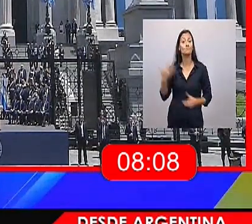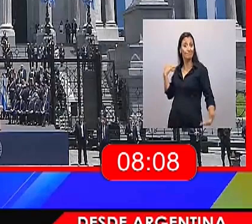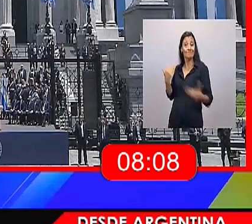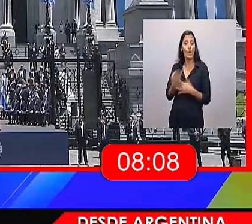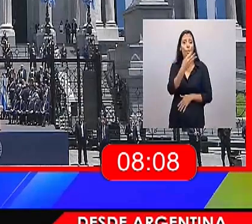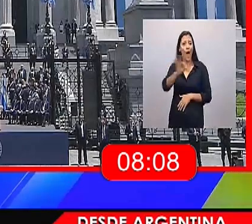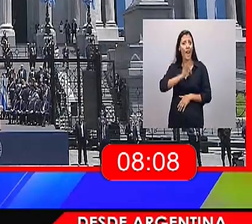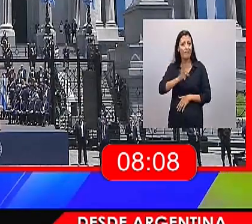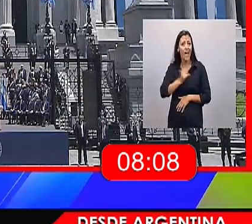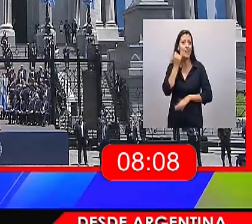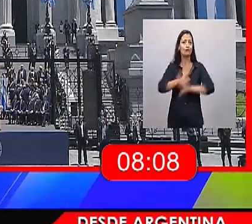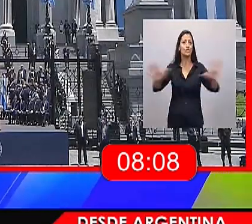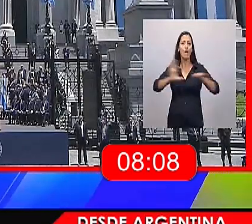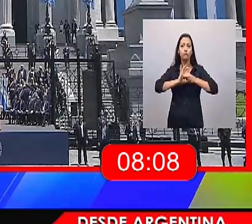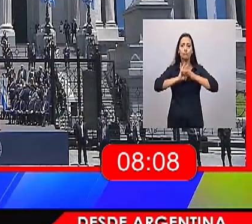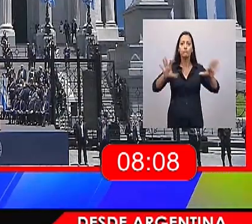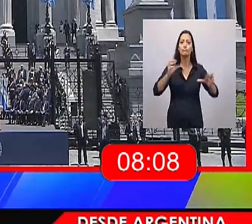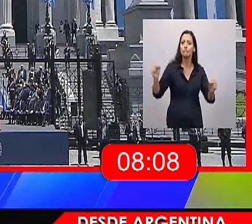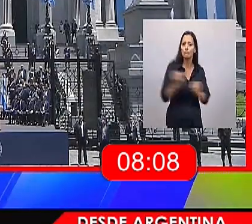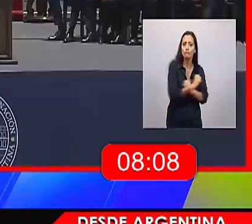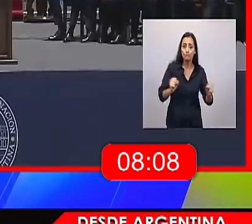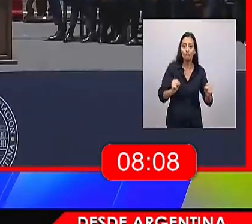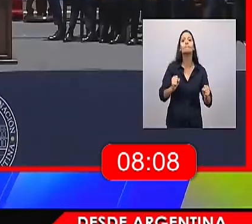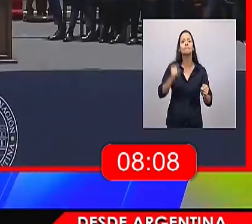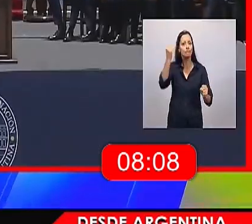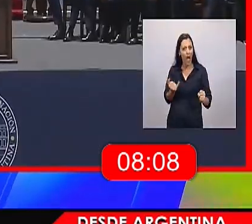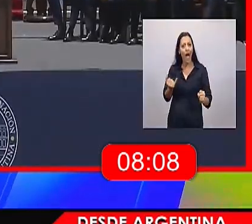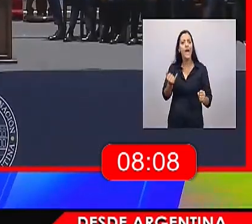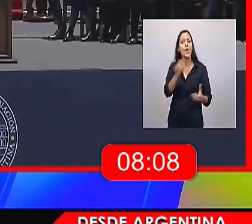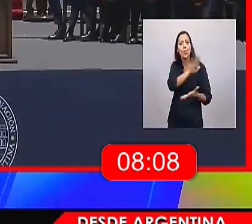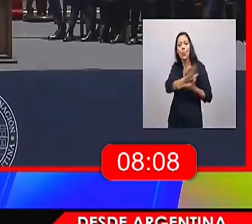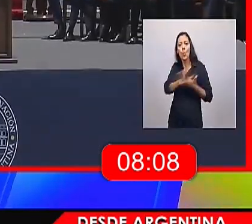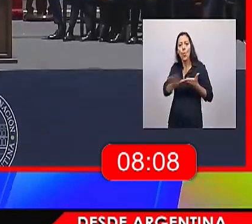que ha hecho que la gente de menos recursos económicos